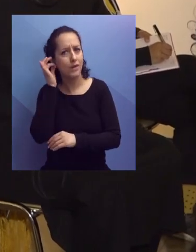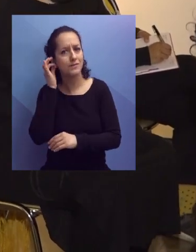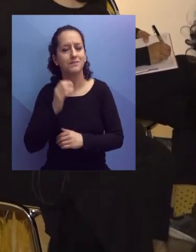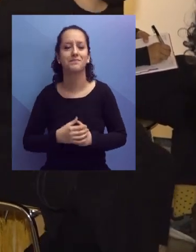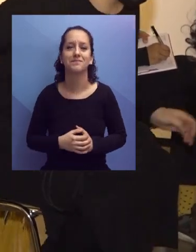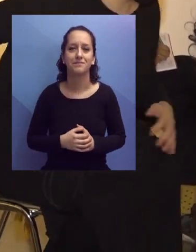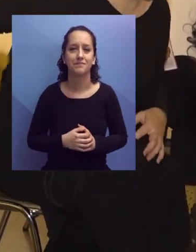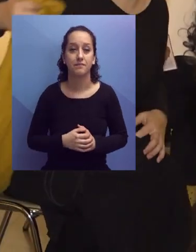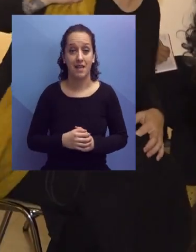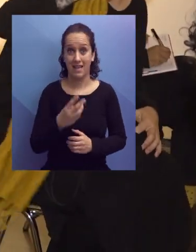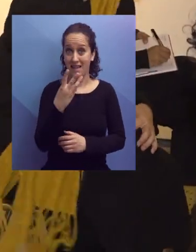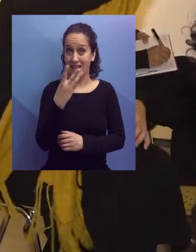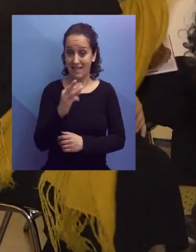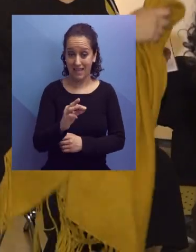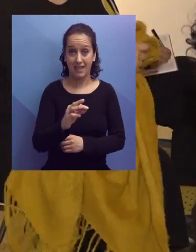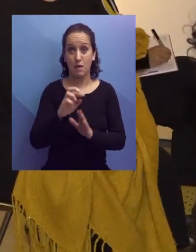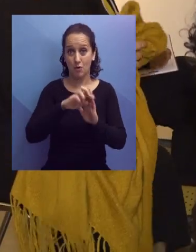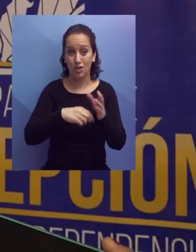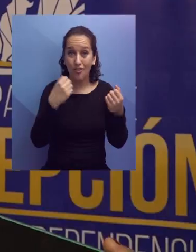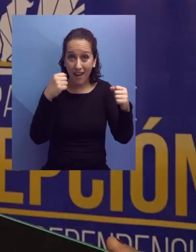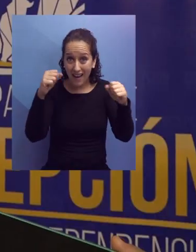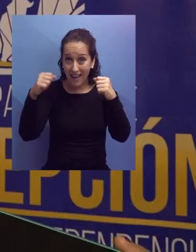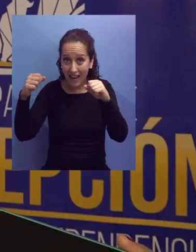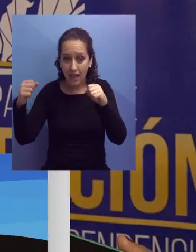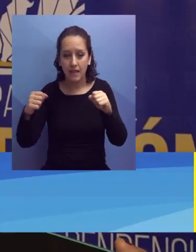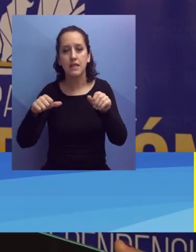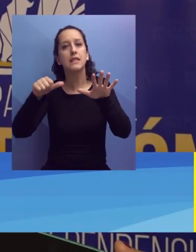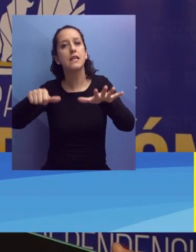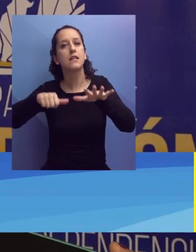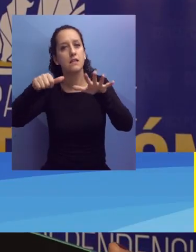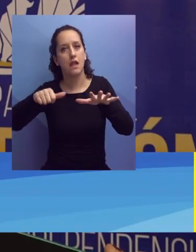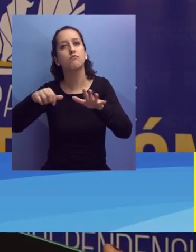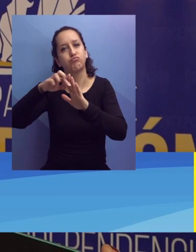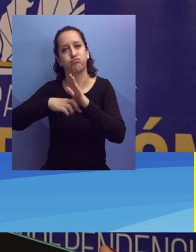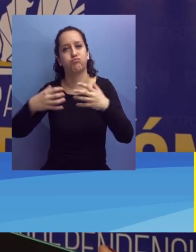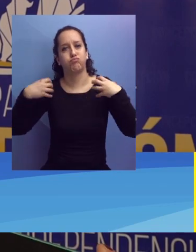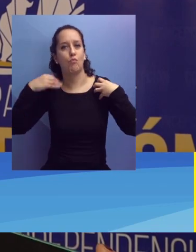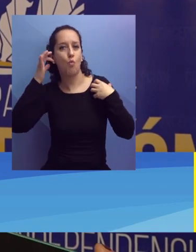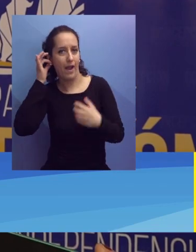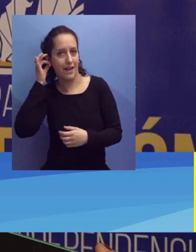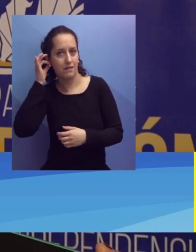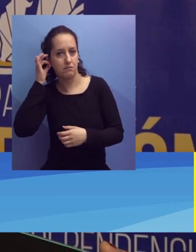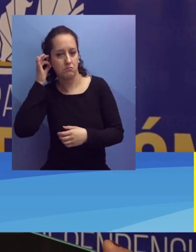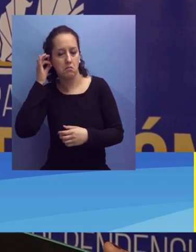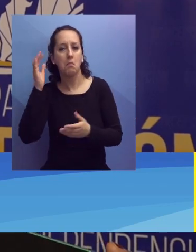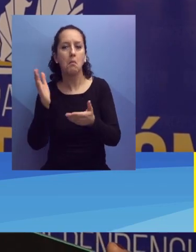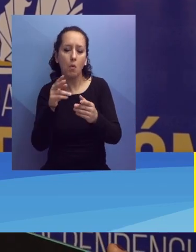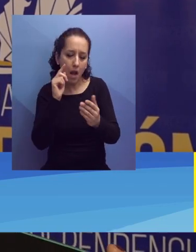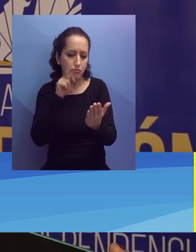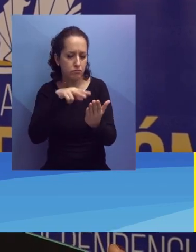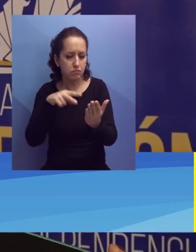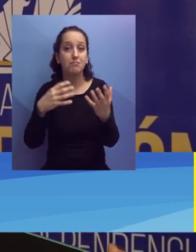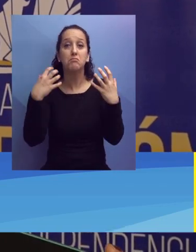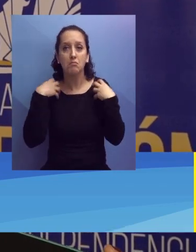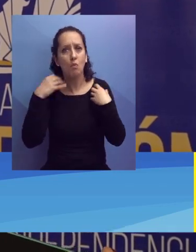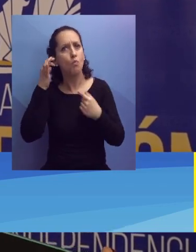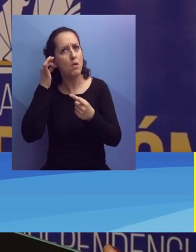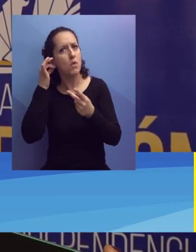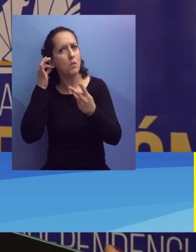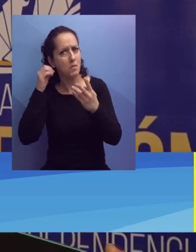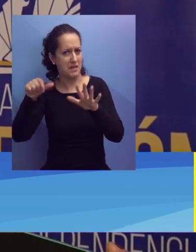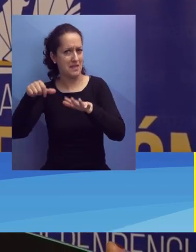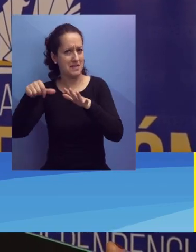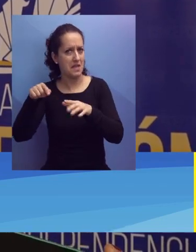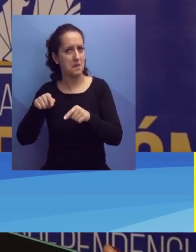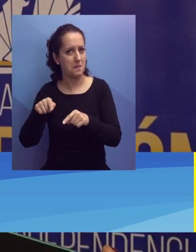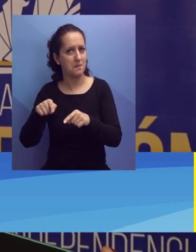destacado por el municipio. De los 30 proyectos, 16 son proyectos de mujeres que presentaron al FAIC. Por